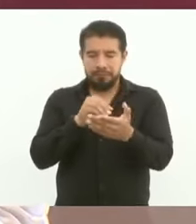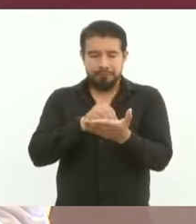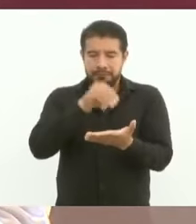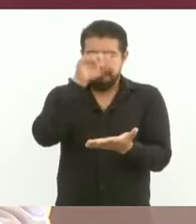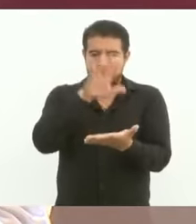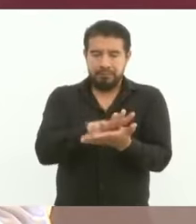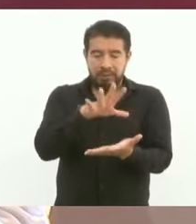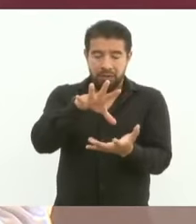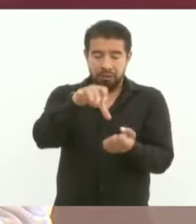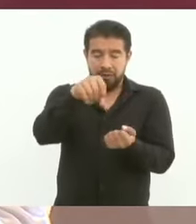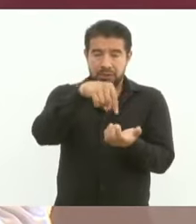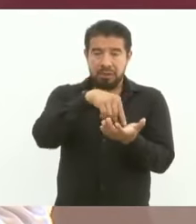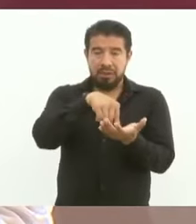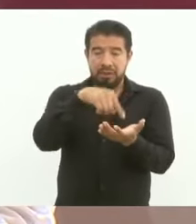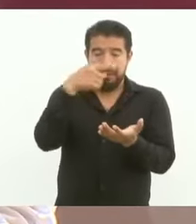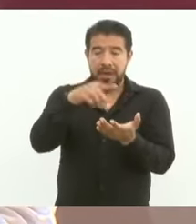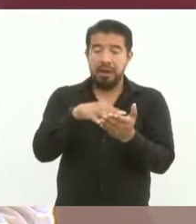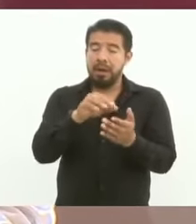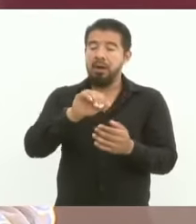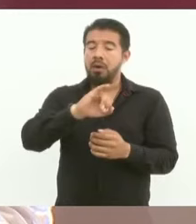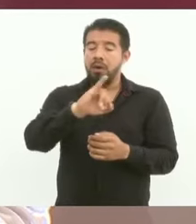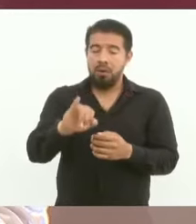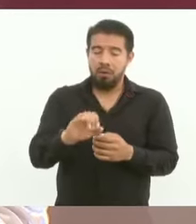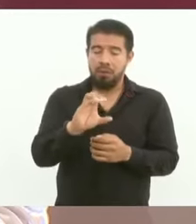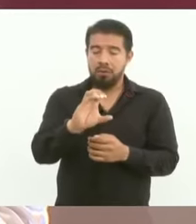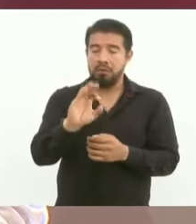Construyendo el Futuro. Eso es muy